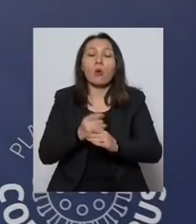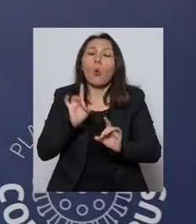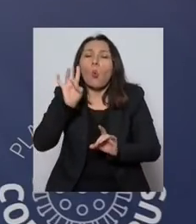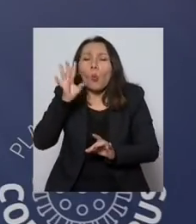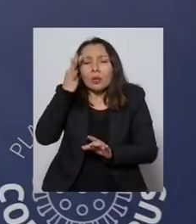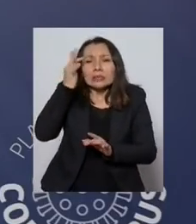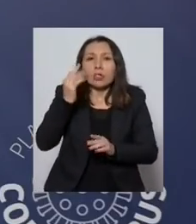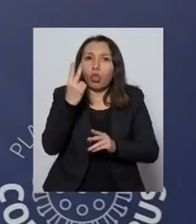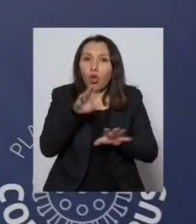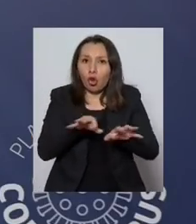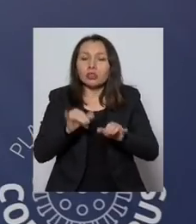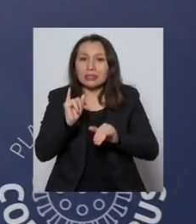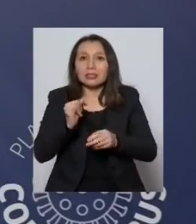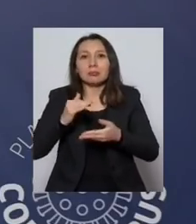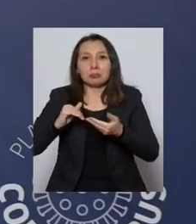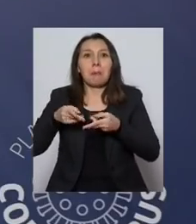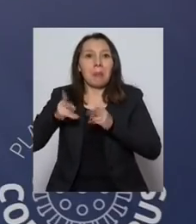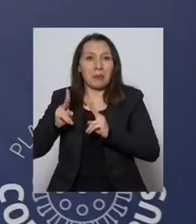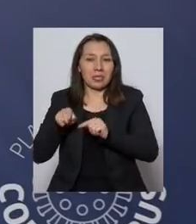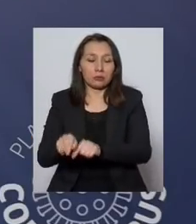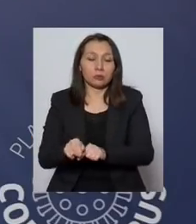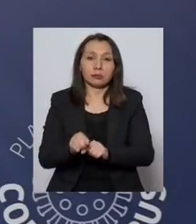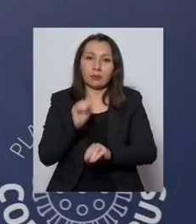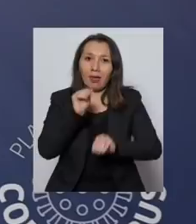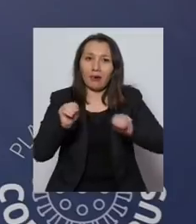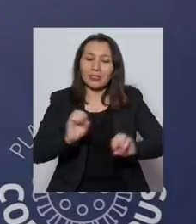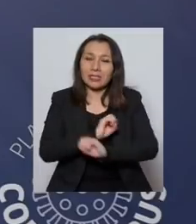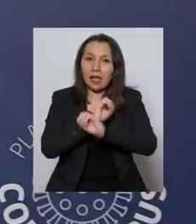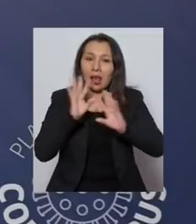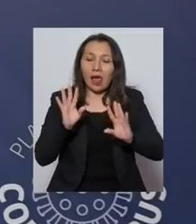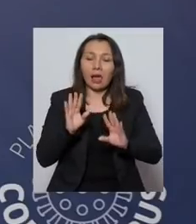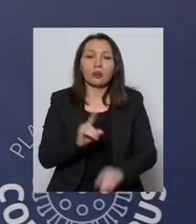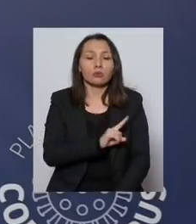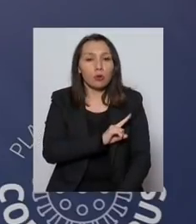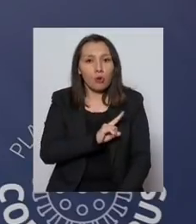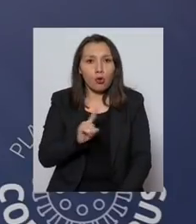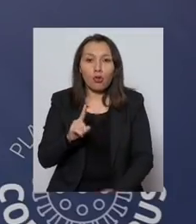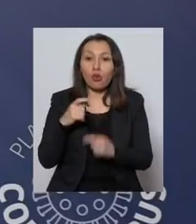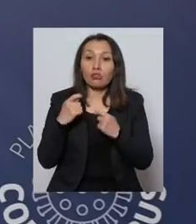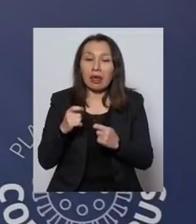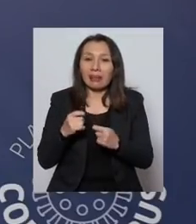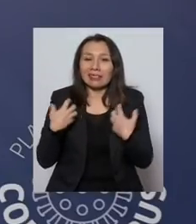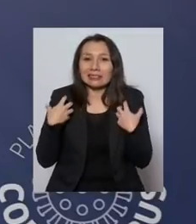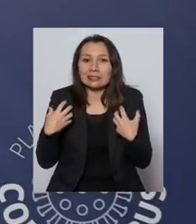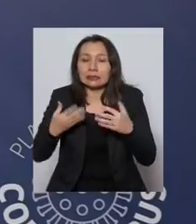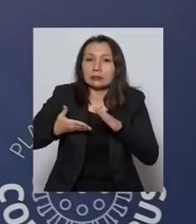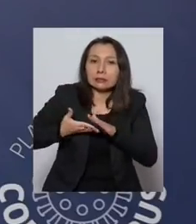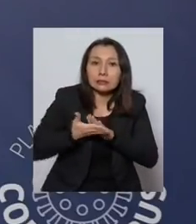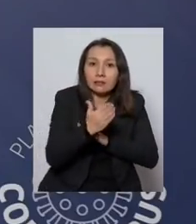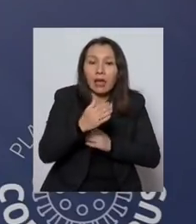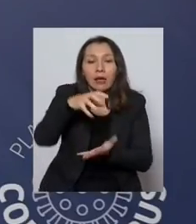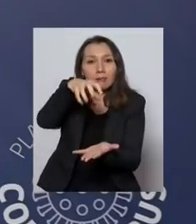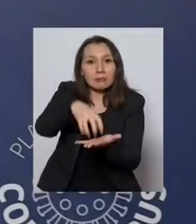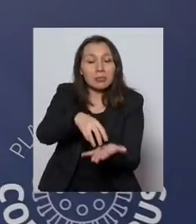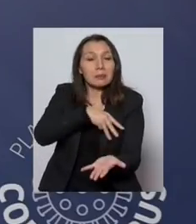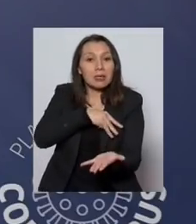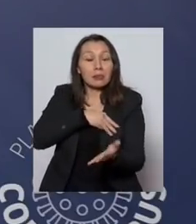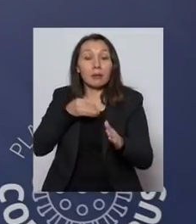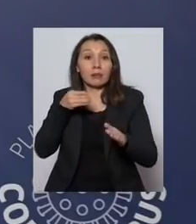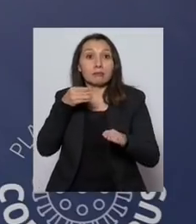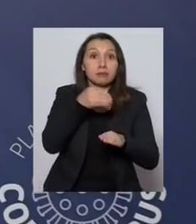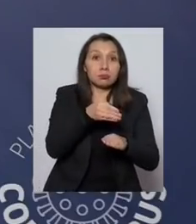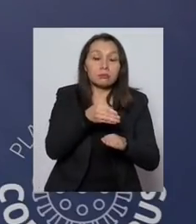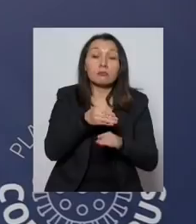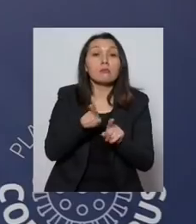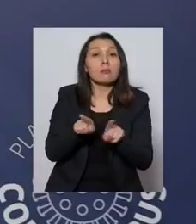dado. Quiero hacer un llamado claro. No intenten salir de la región metropolitana porque